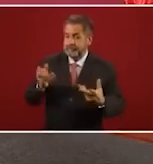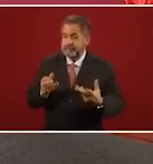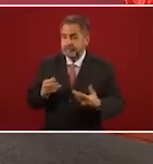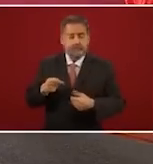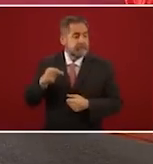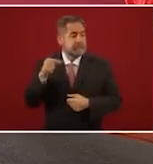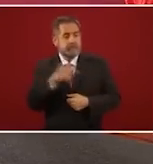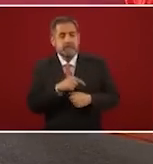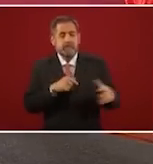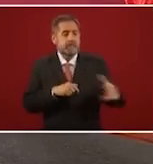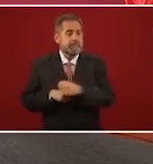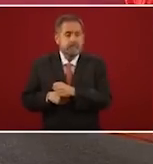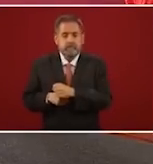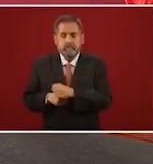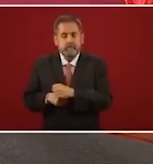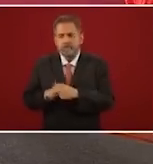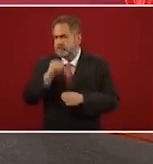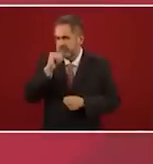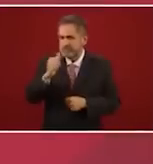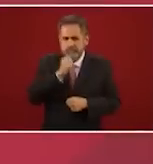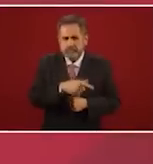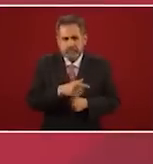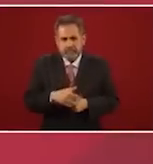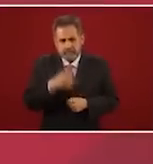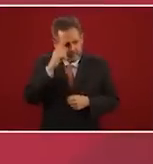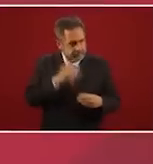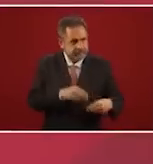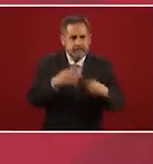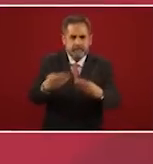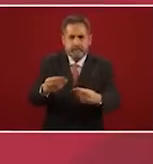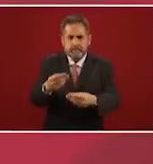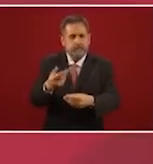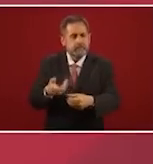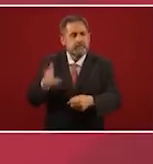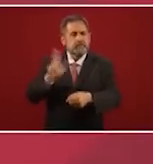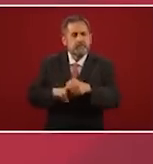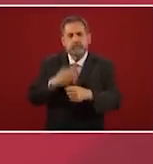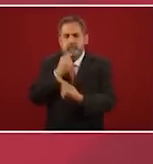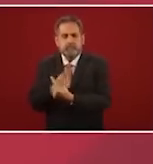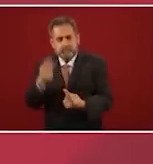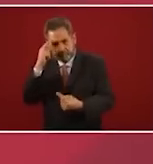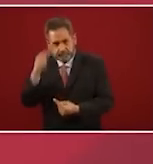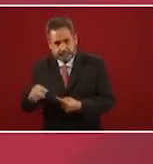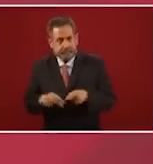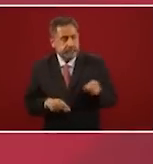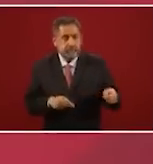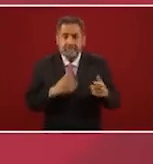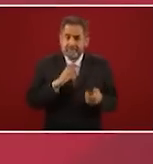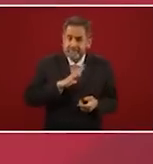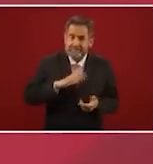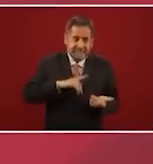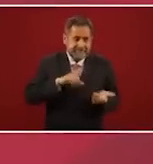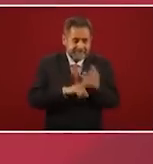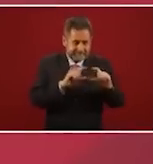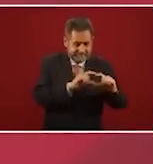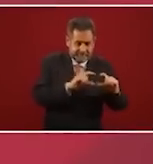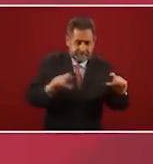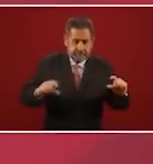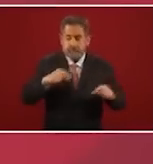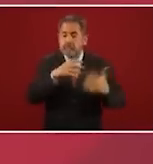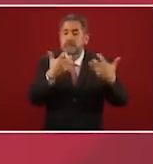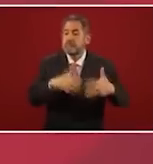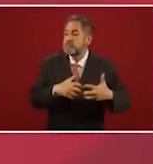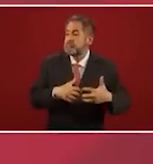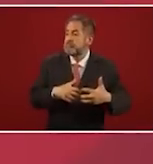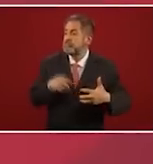darle, cumpliendo el contrato, al Hospital Infantil de México. Estaban ahí, pero la empresa dijo,